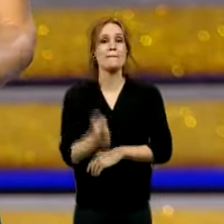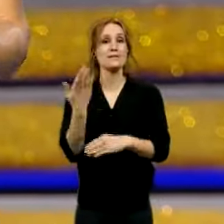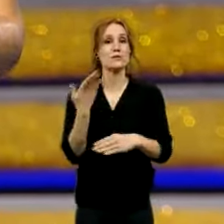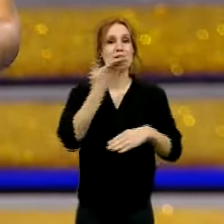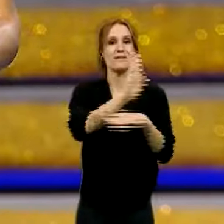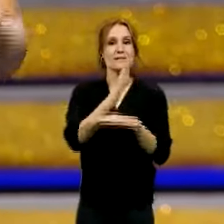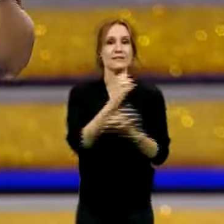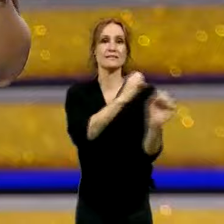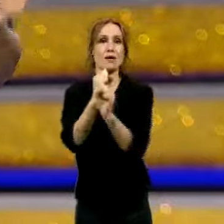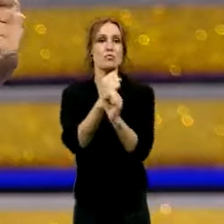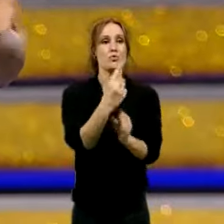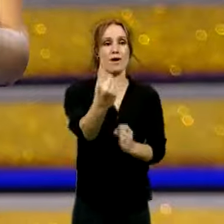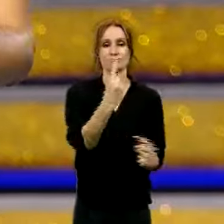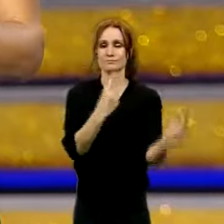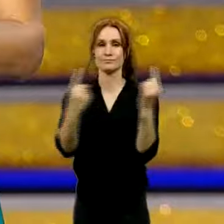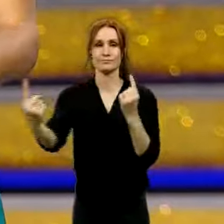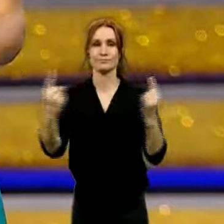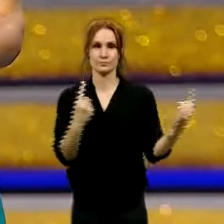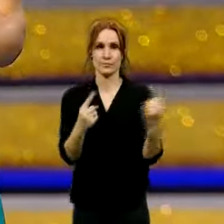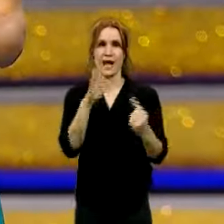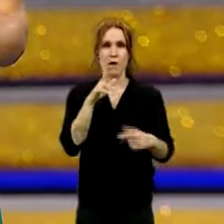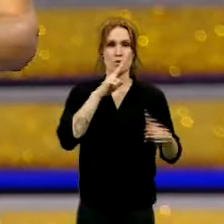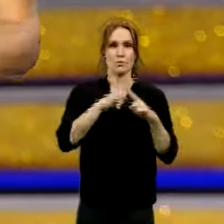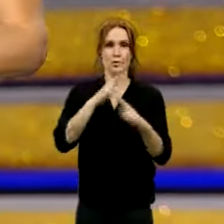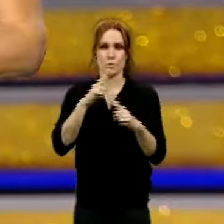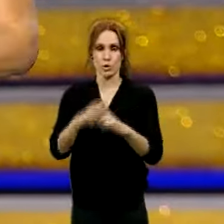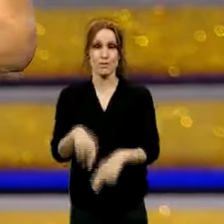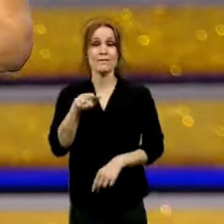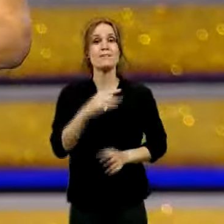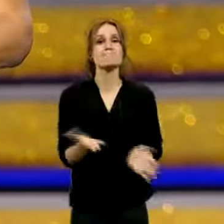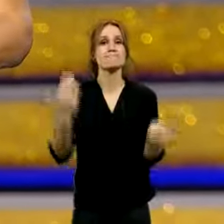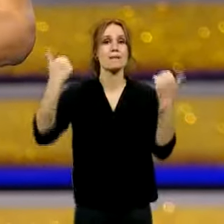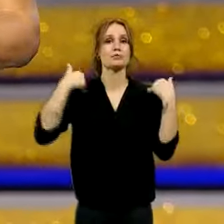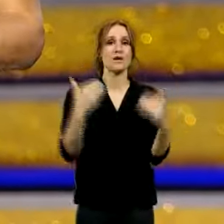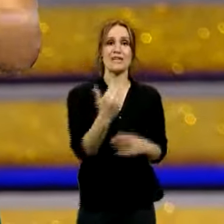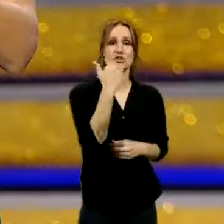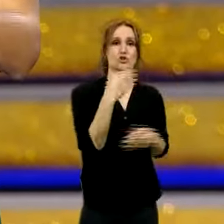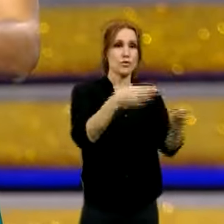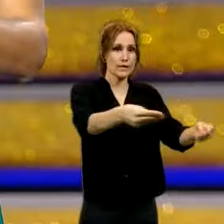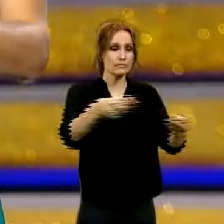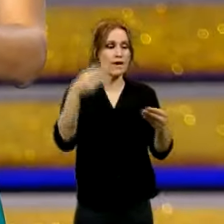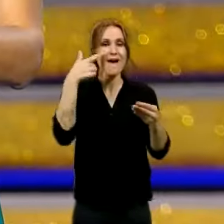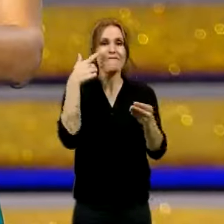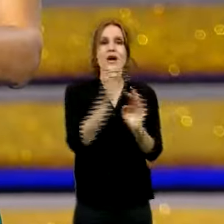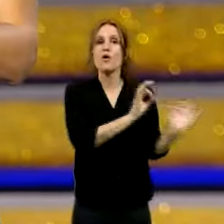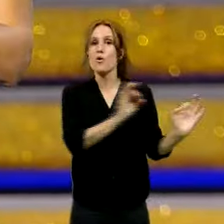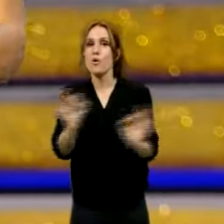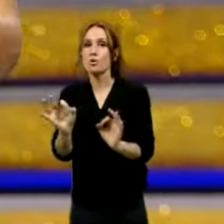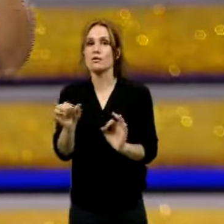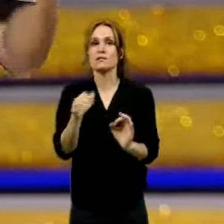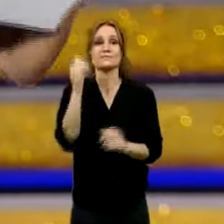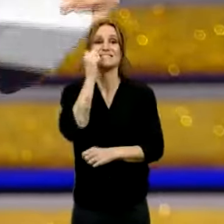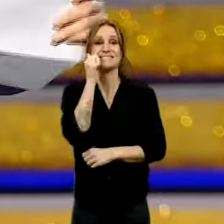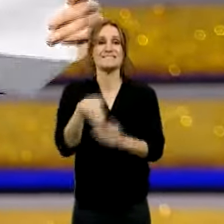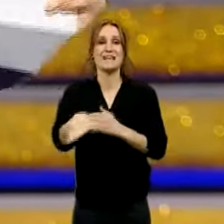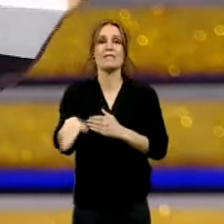cada una de esas murgas que vamos a nombrar. Eso es, que será el encargado de coger el sobre para saber el orden... De Exacto. La actuación del sábado,